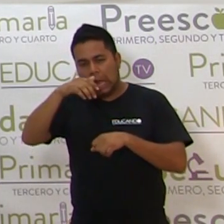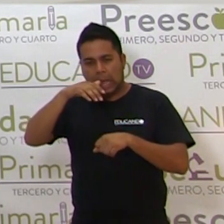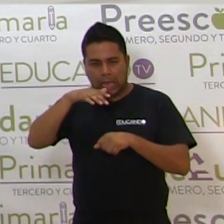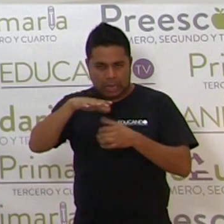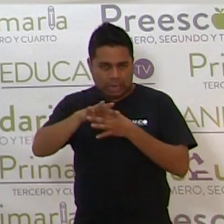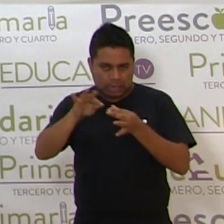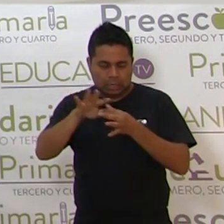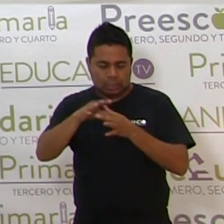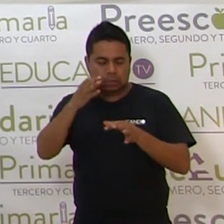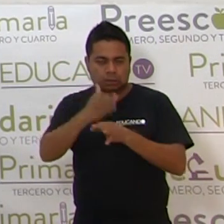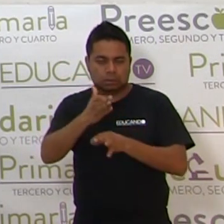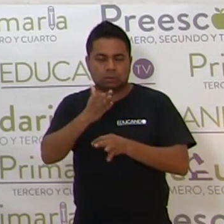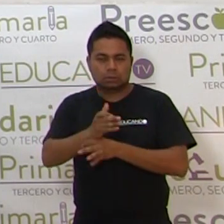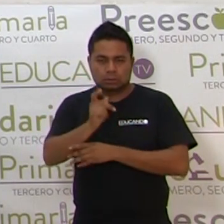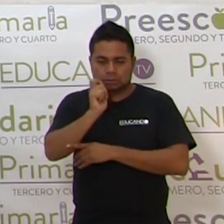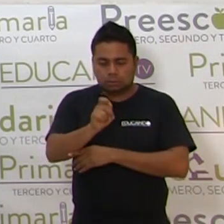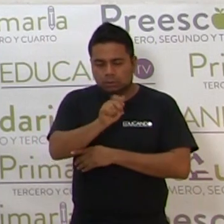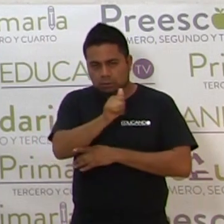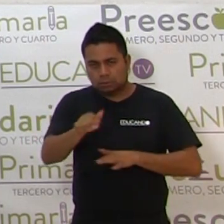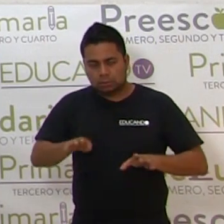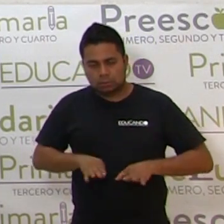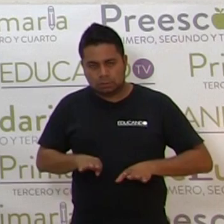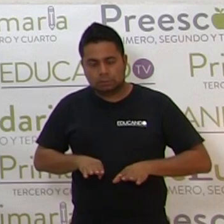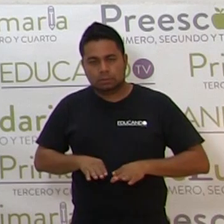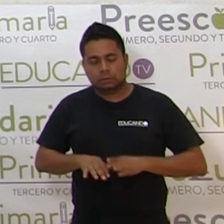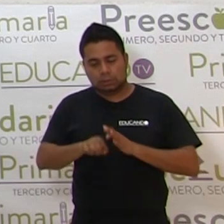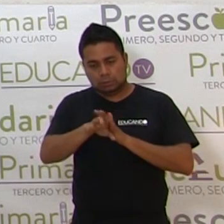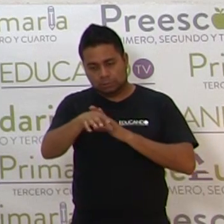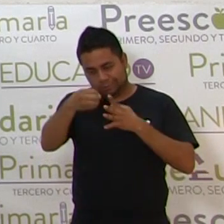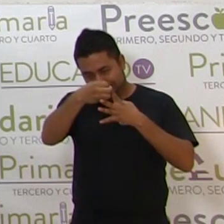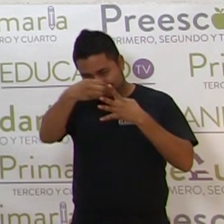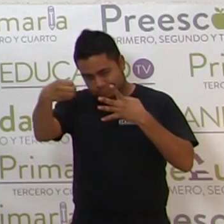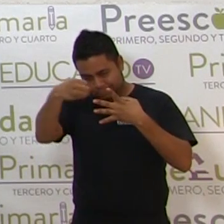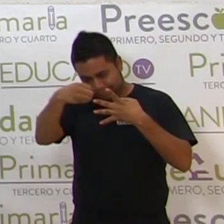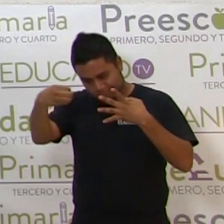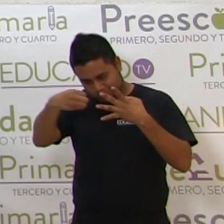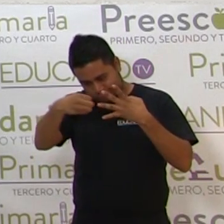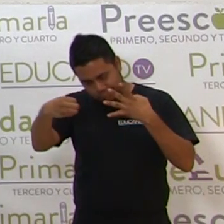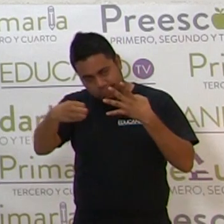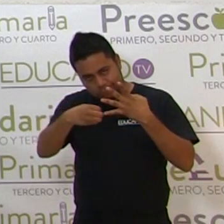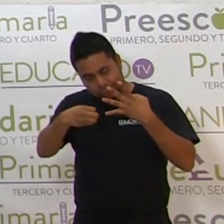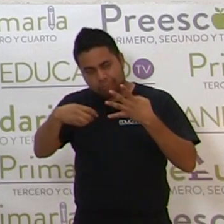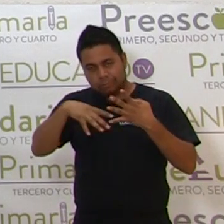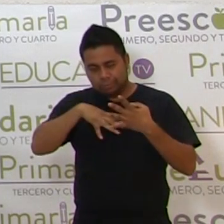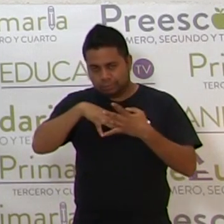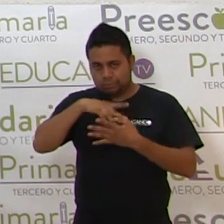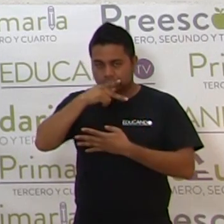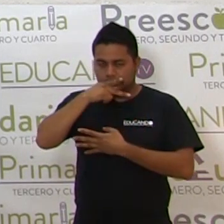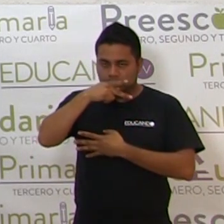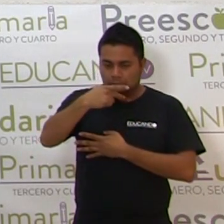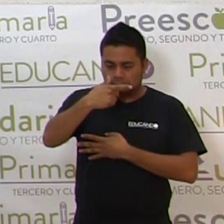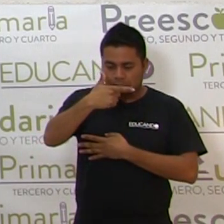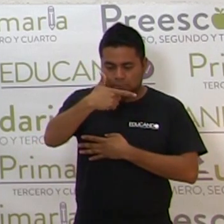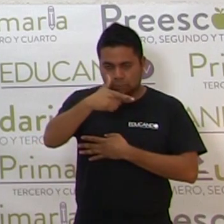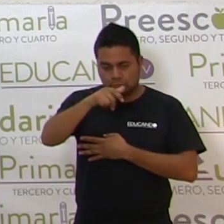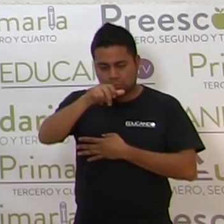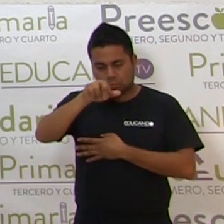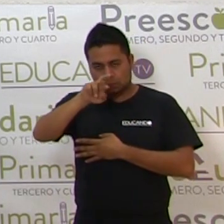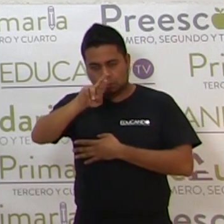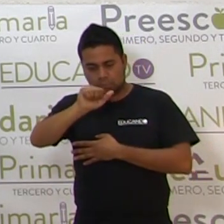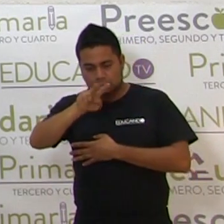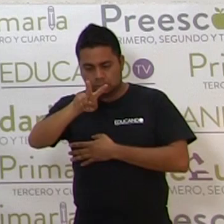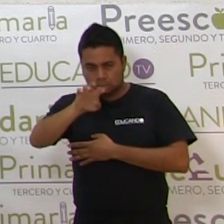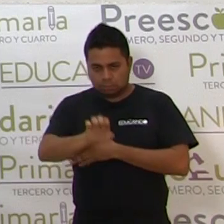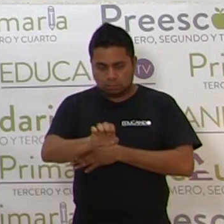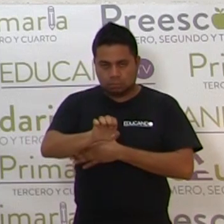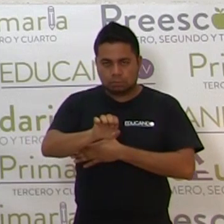tocar, es que cada uno de los versos vamos a tener palabras graves,